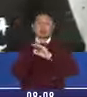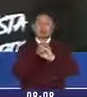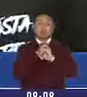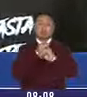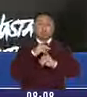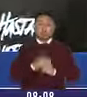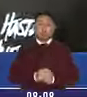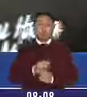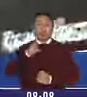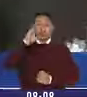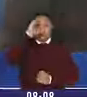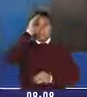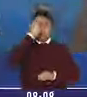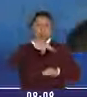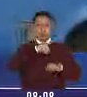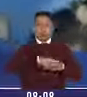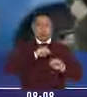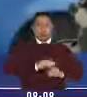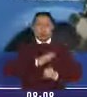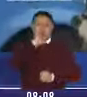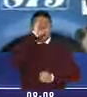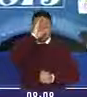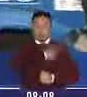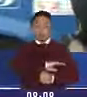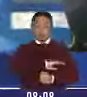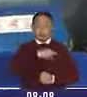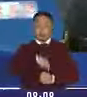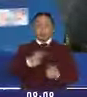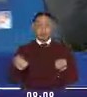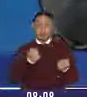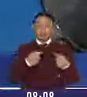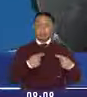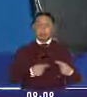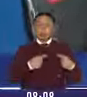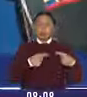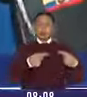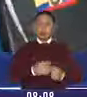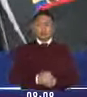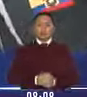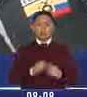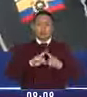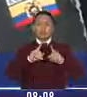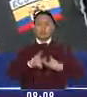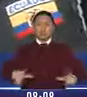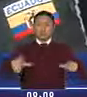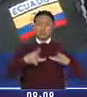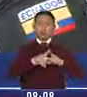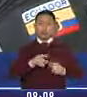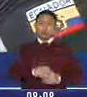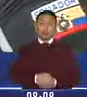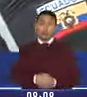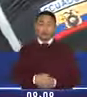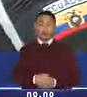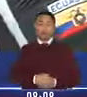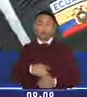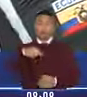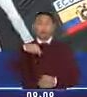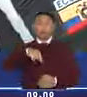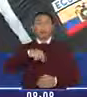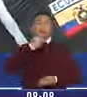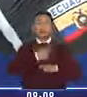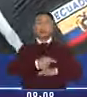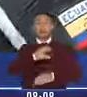a Policía Nacional y a diferentes entes del municipio. Estos operativos son constantes, se lo realizan diferentes puntos de la ciudad a través de nuestra